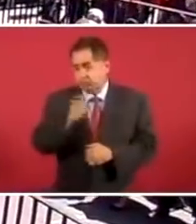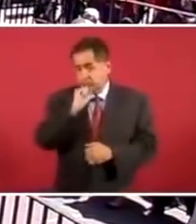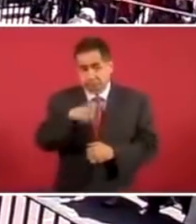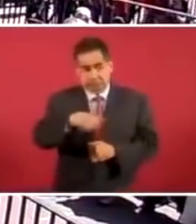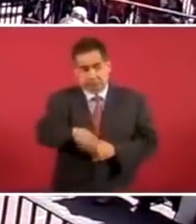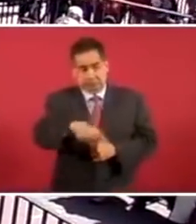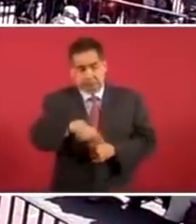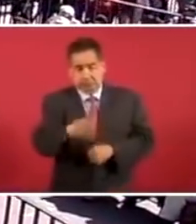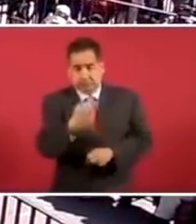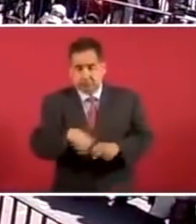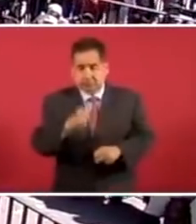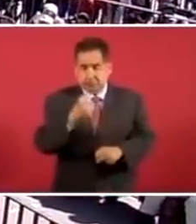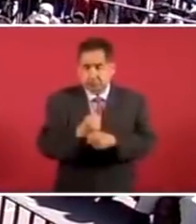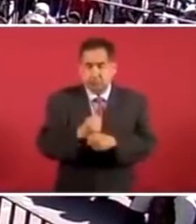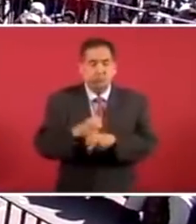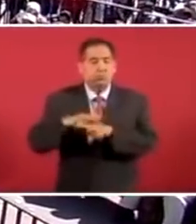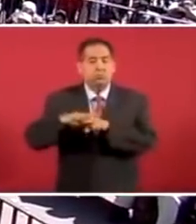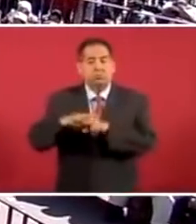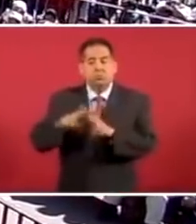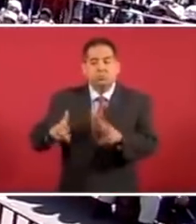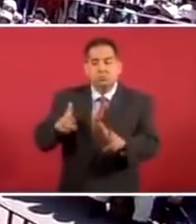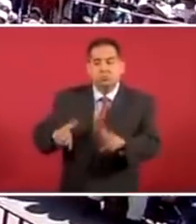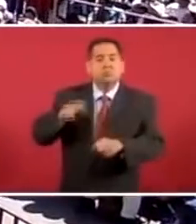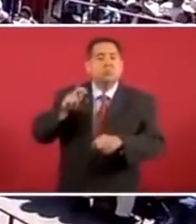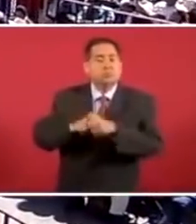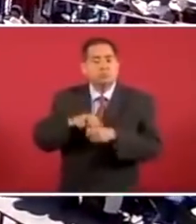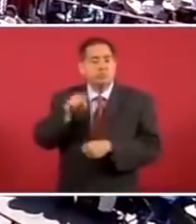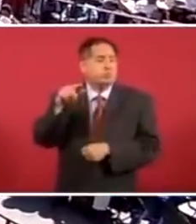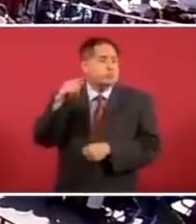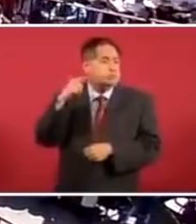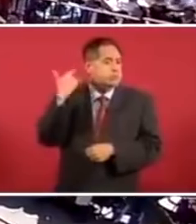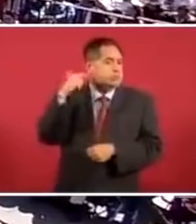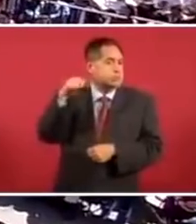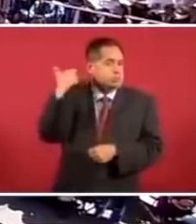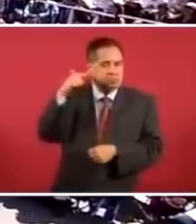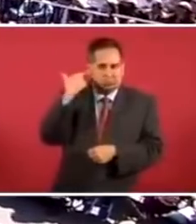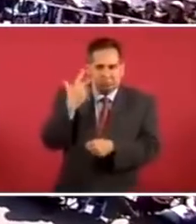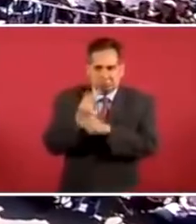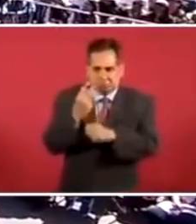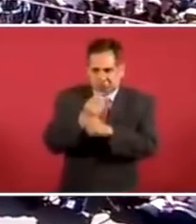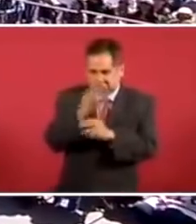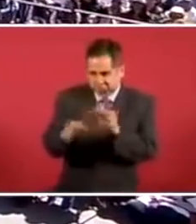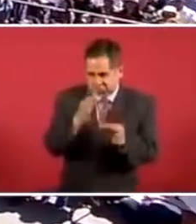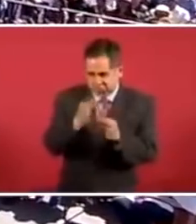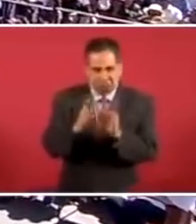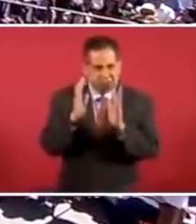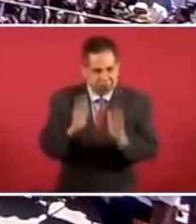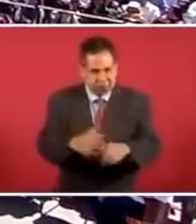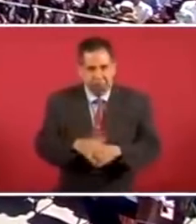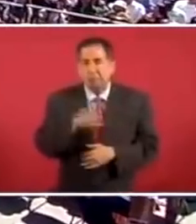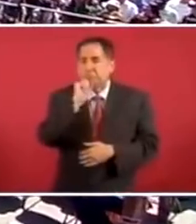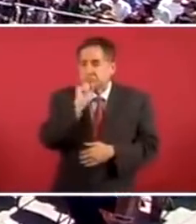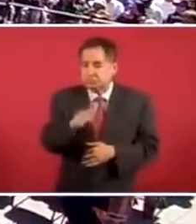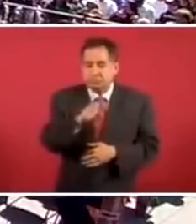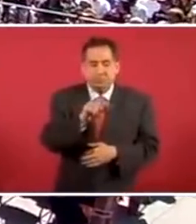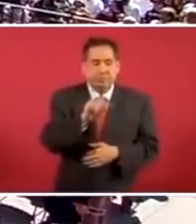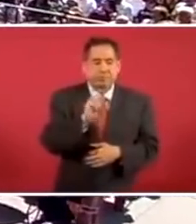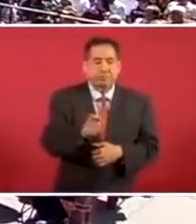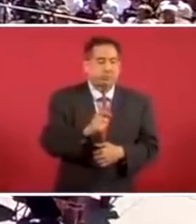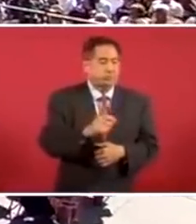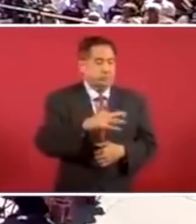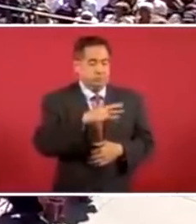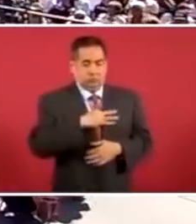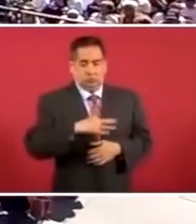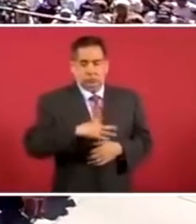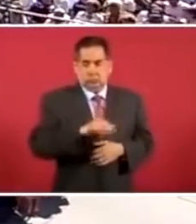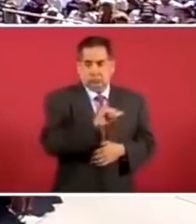Eso es lo que López Obrador tiene previsto, un gran acto masivo para mostrar el músculo de un gobierno que aún